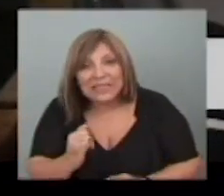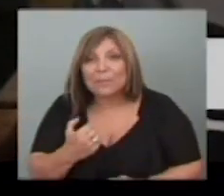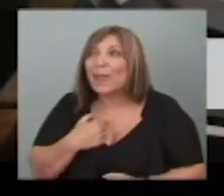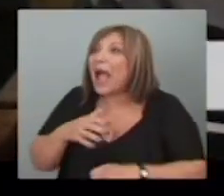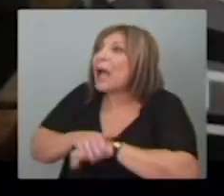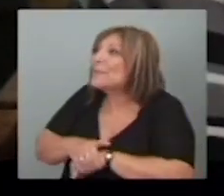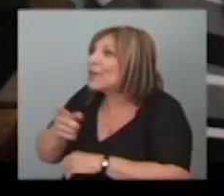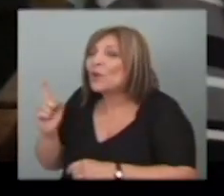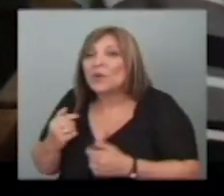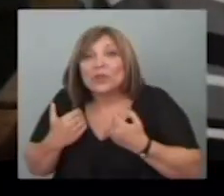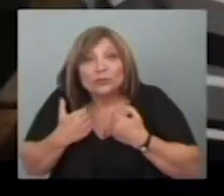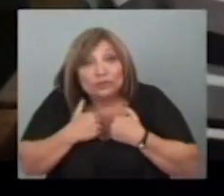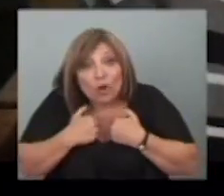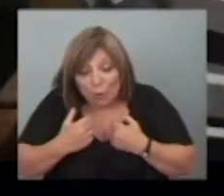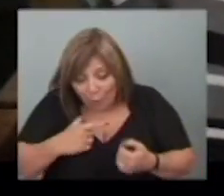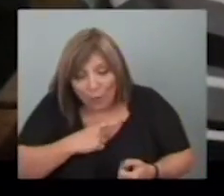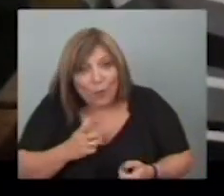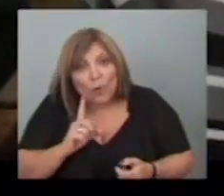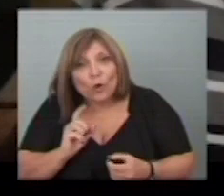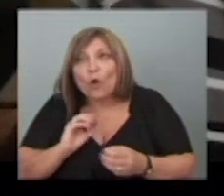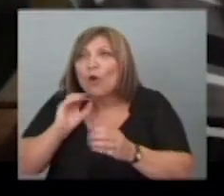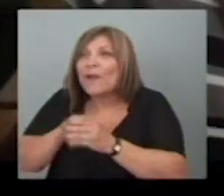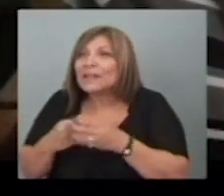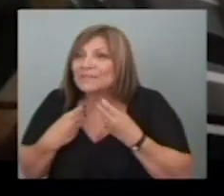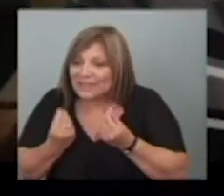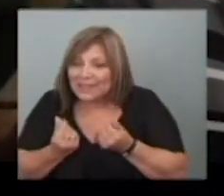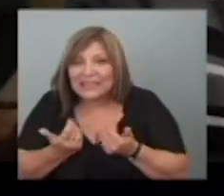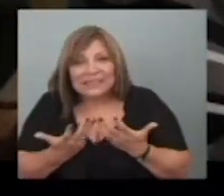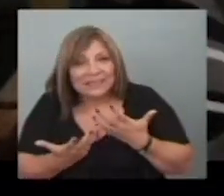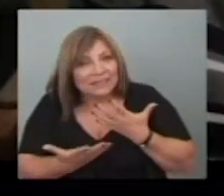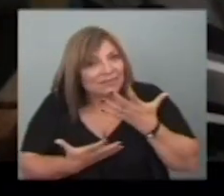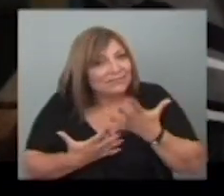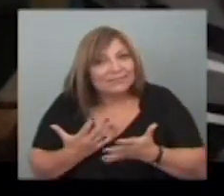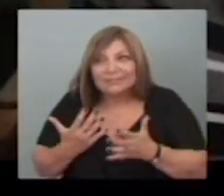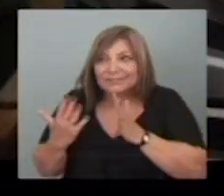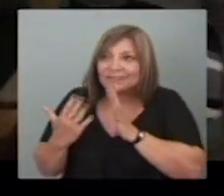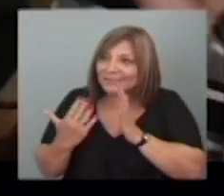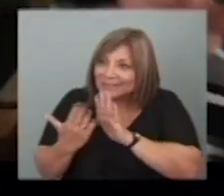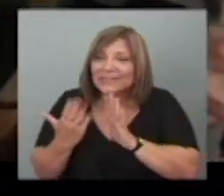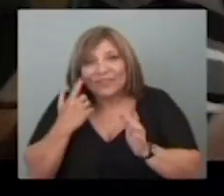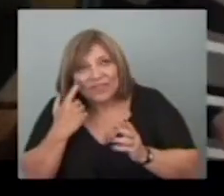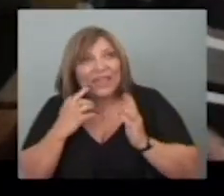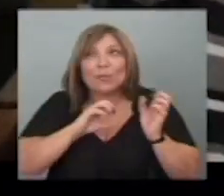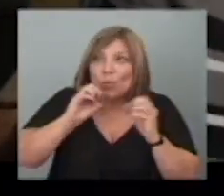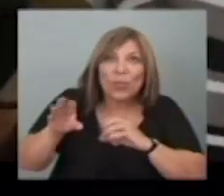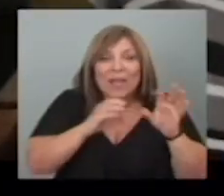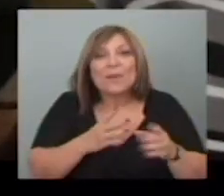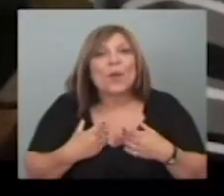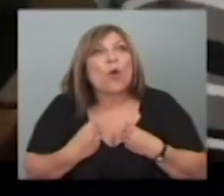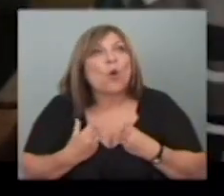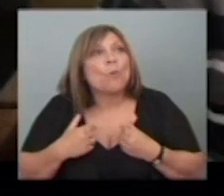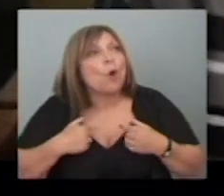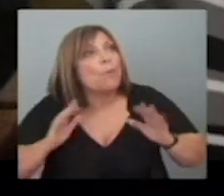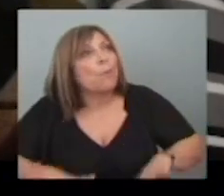siempre, en mi caso particular, no me inserté completamente. Siempre te quedaba eso. O sea, como que estabas, vivías, te mudabas, pero no lo sentías como